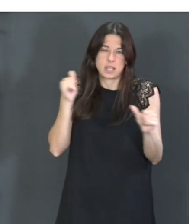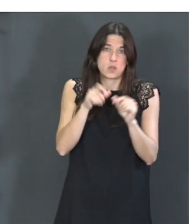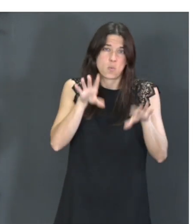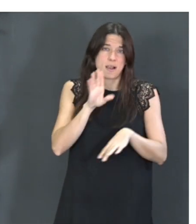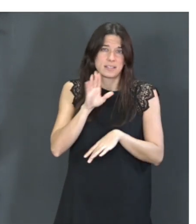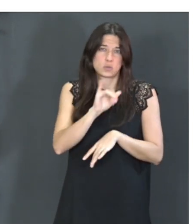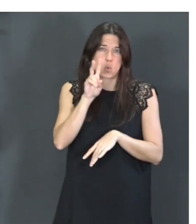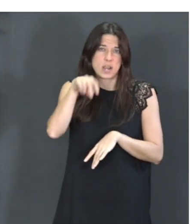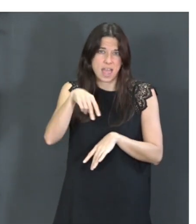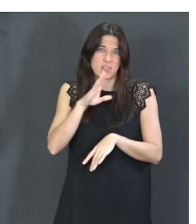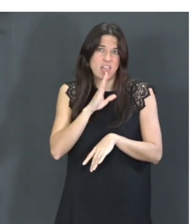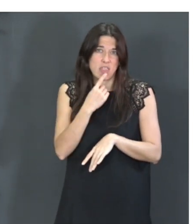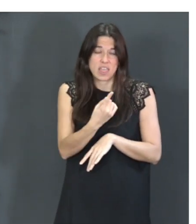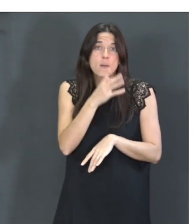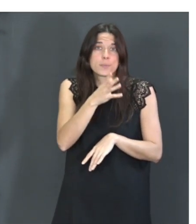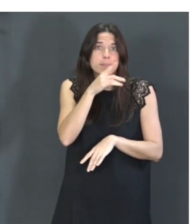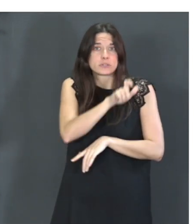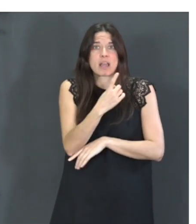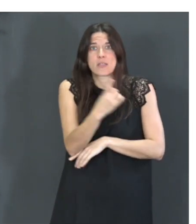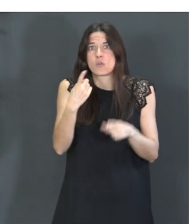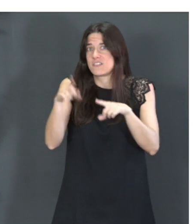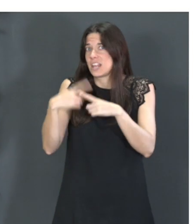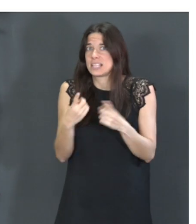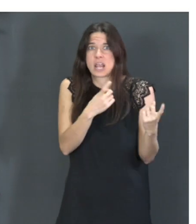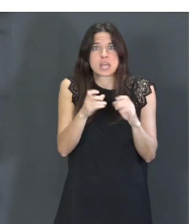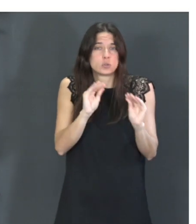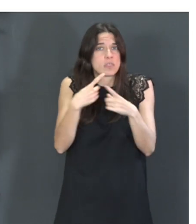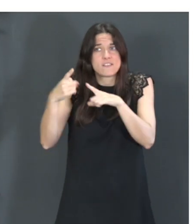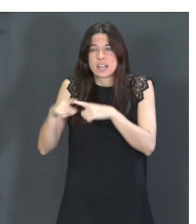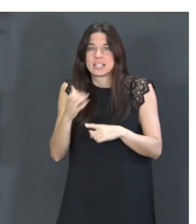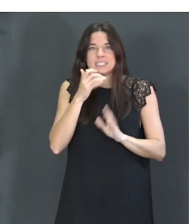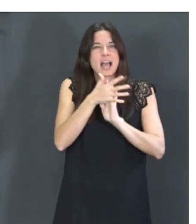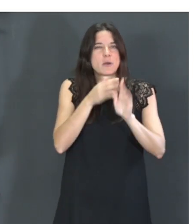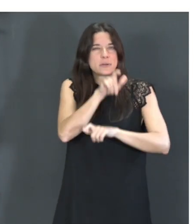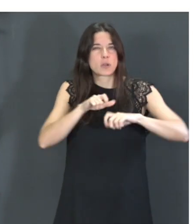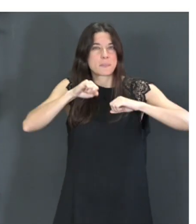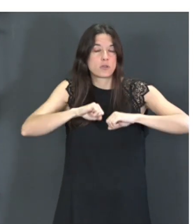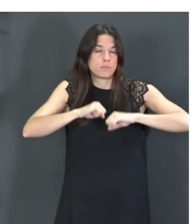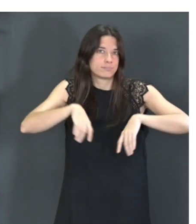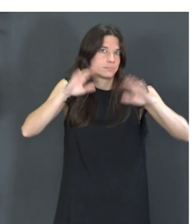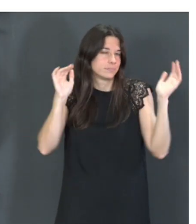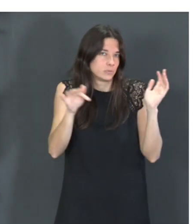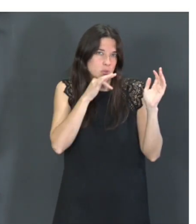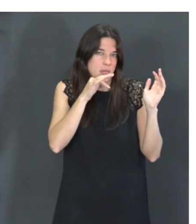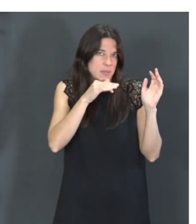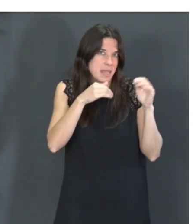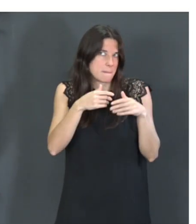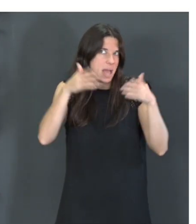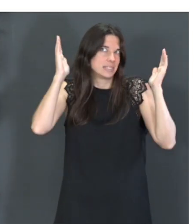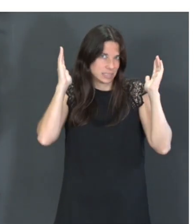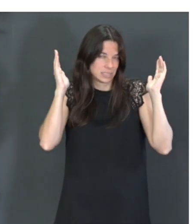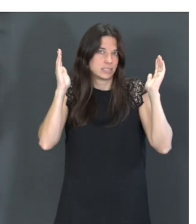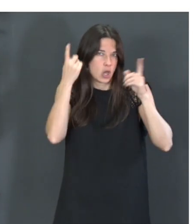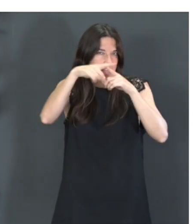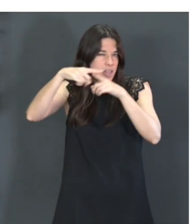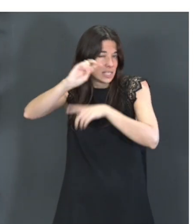persona es distinta y tienen necesidades distintas, más cuando hablamos de personas mayores, que parece que todavía se abre más el campo, ¿no?